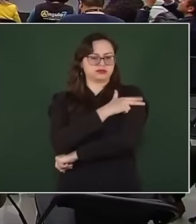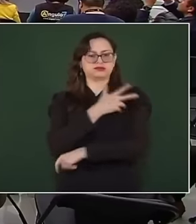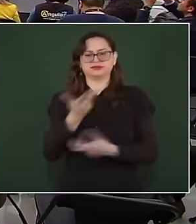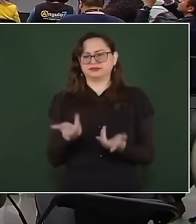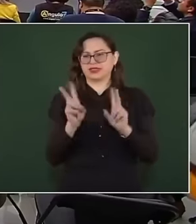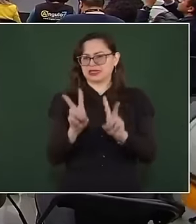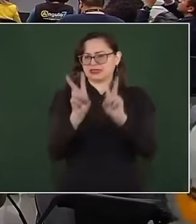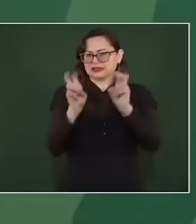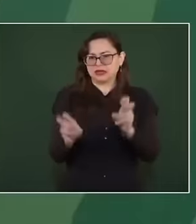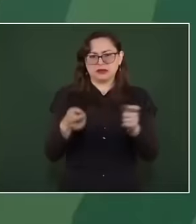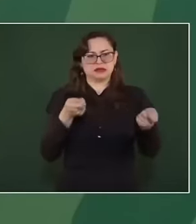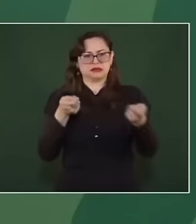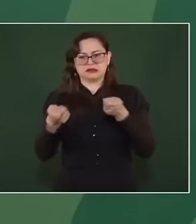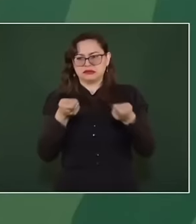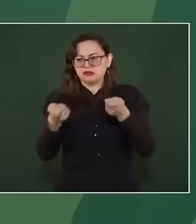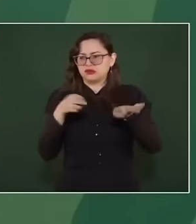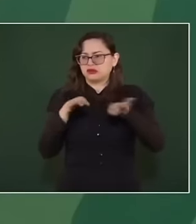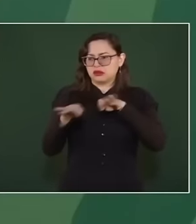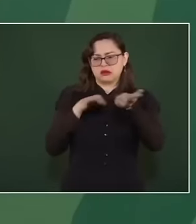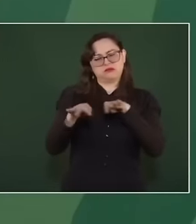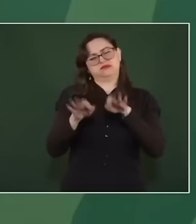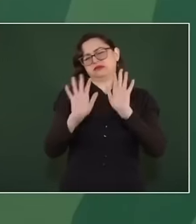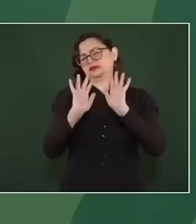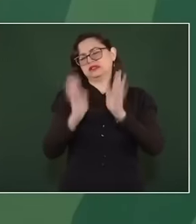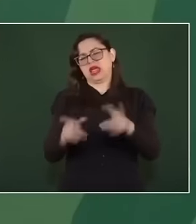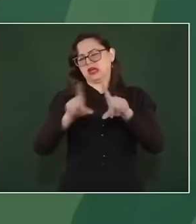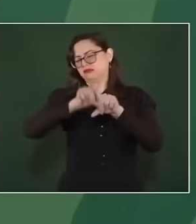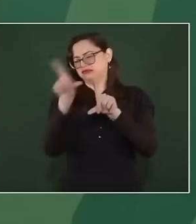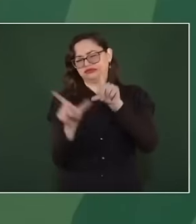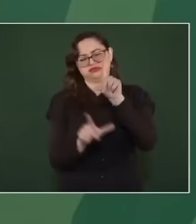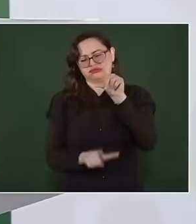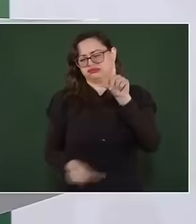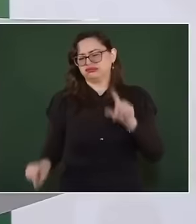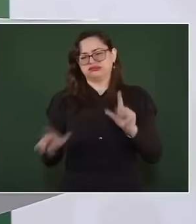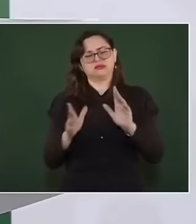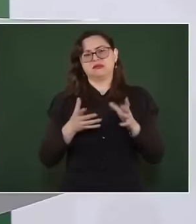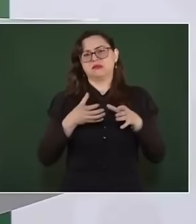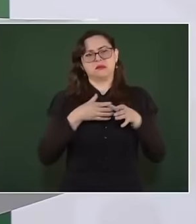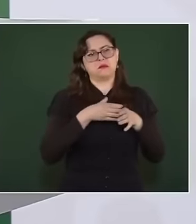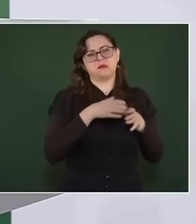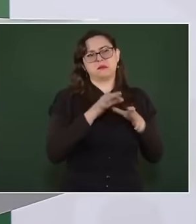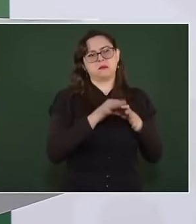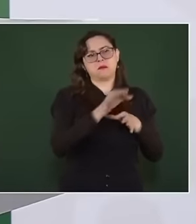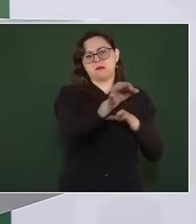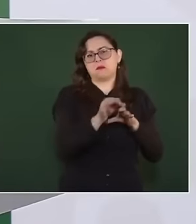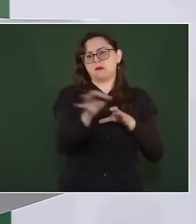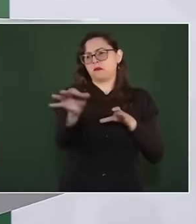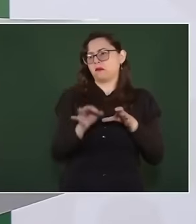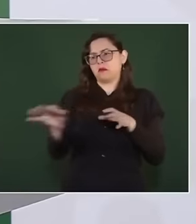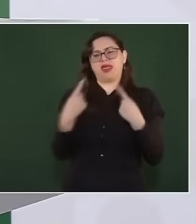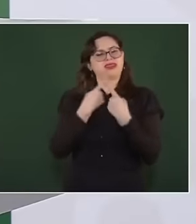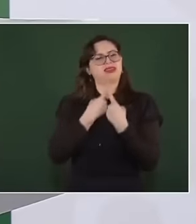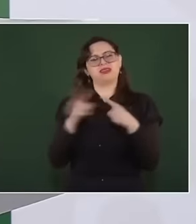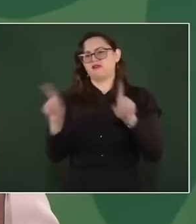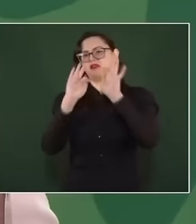inteligencia del gobierno mexicano ese no es el ejemplo que queremos para la estrategia de seguridad del